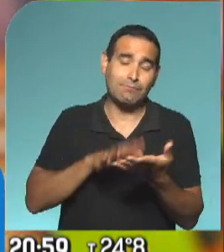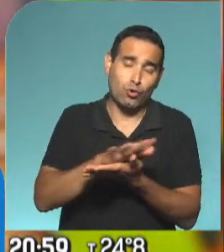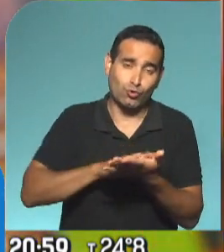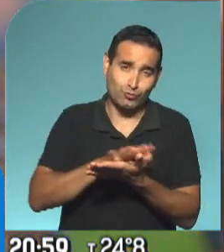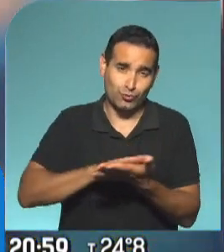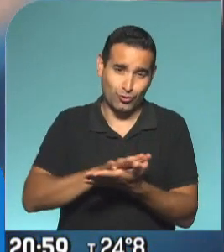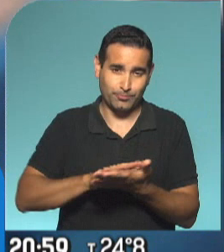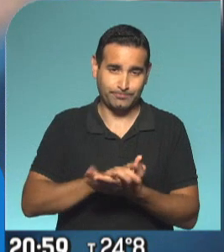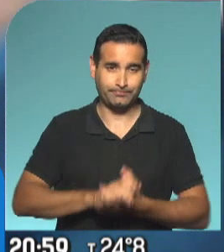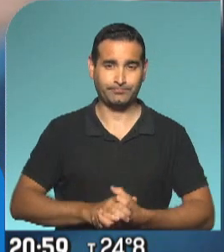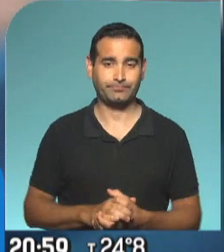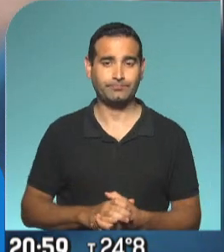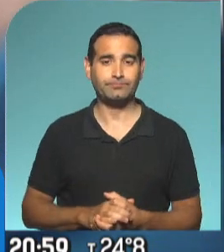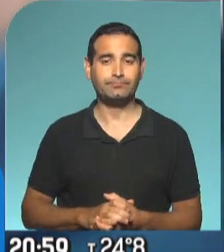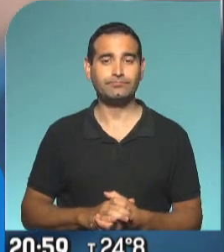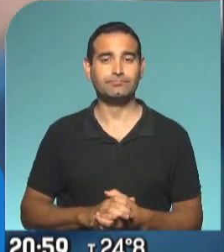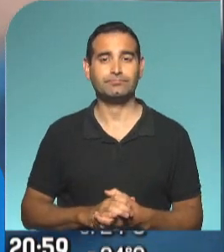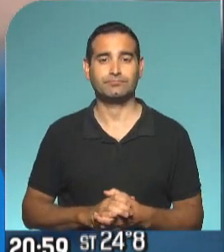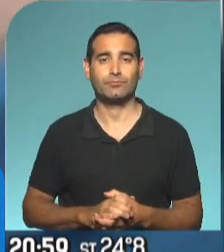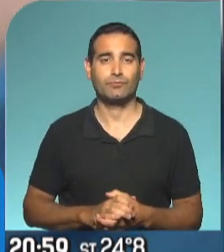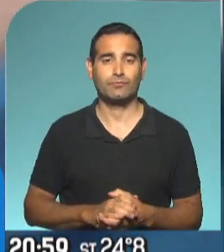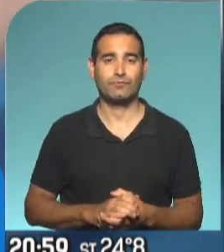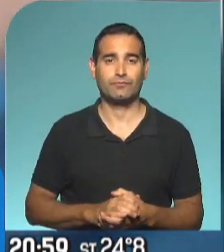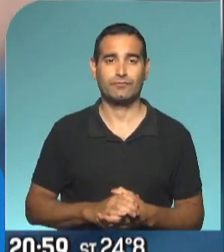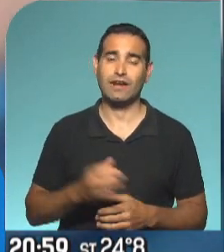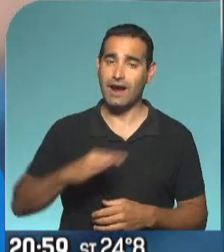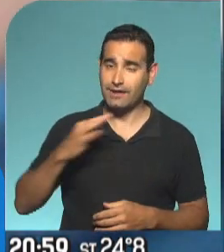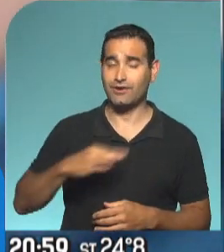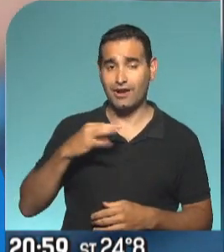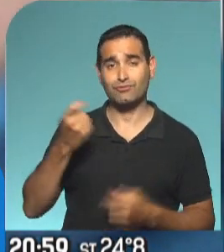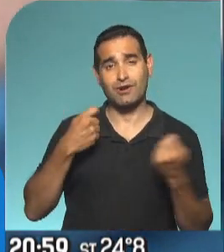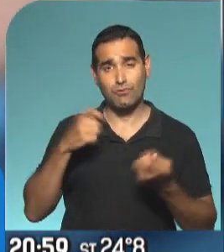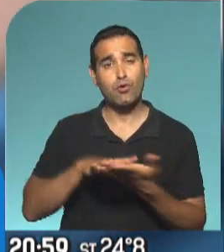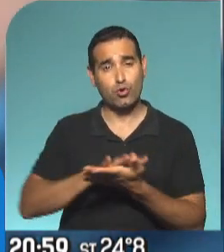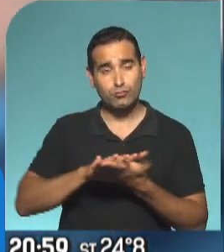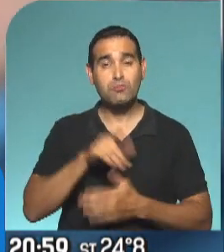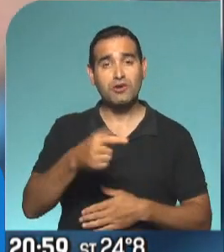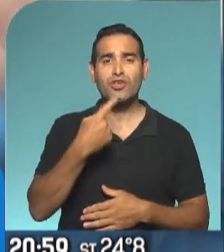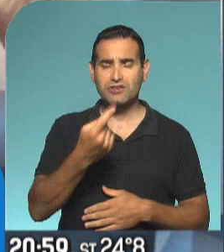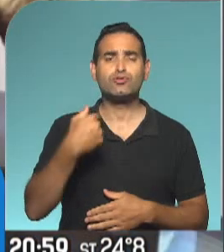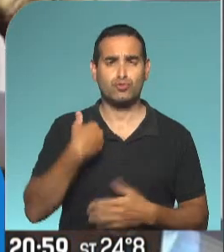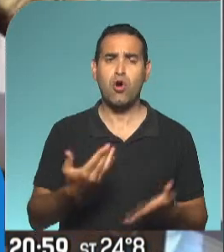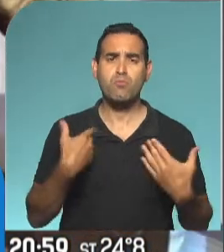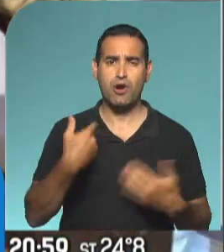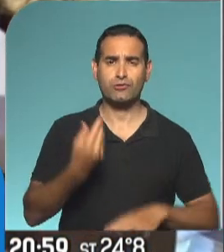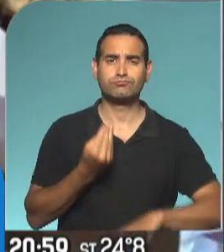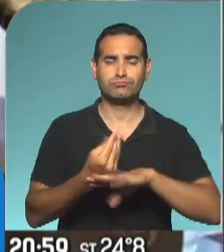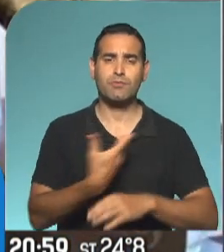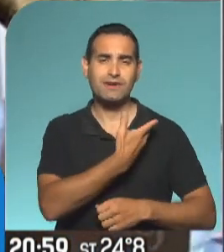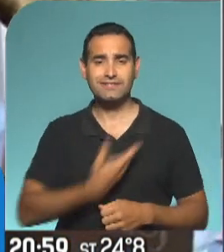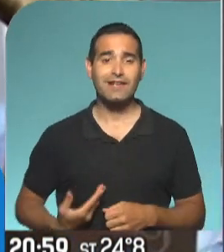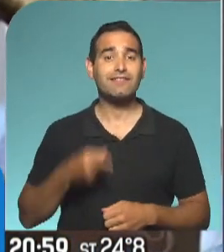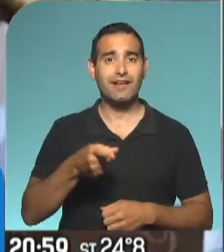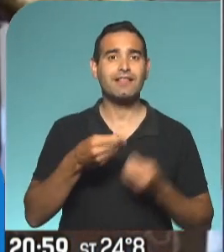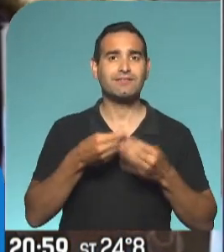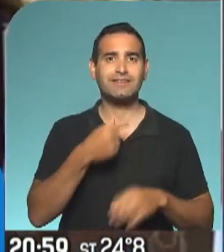corrupción y todo ese tipo de situaciones políticas que se viven hace tantos años en Paraguay. Por eso dijo, yo puedo ser el presidente. Lanzó